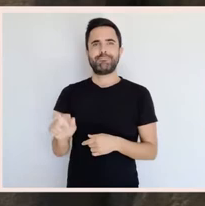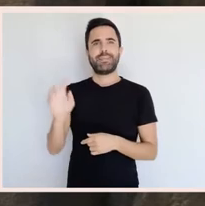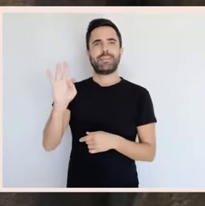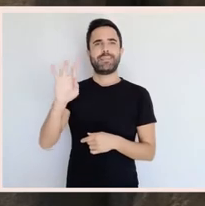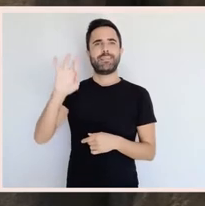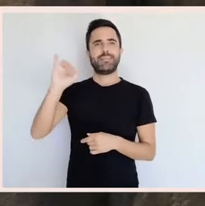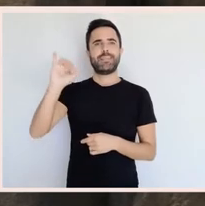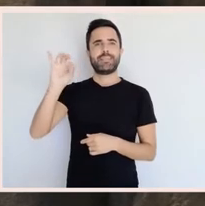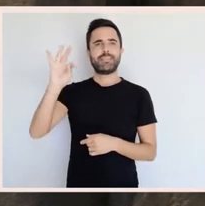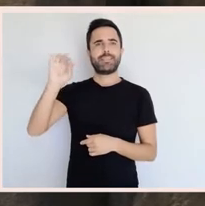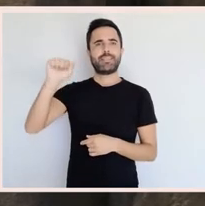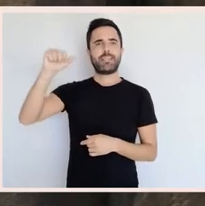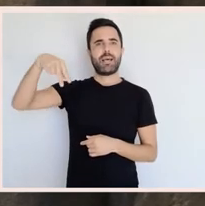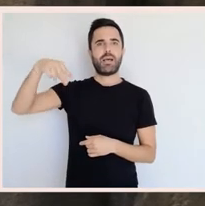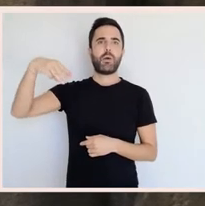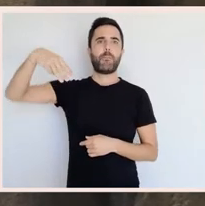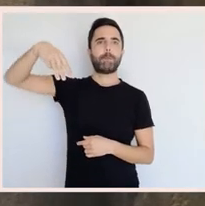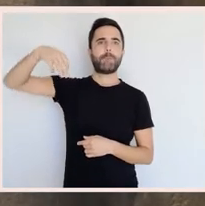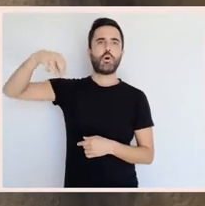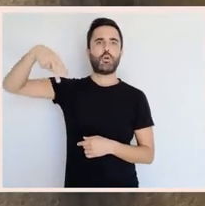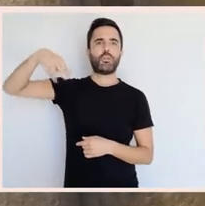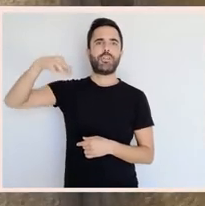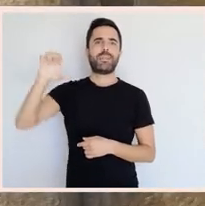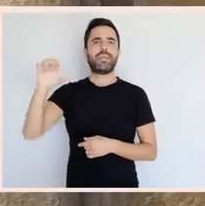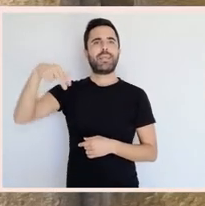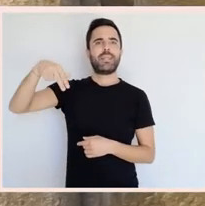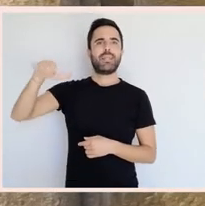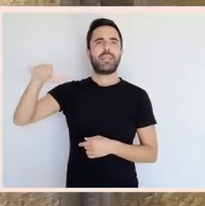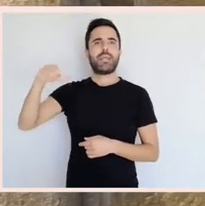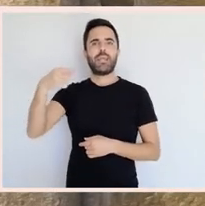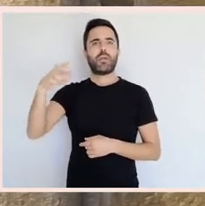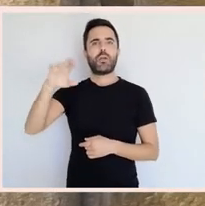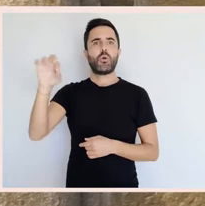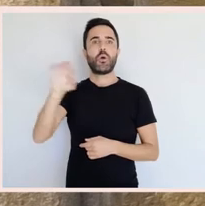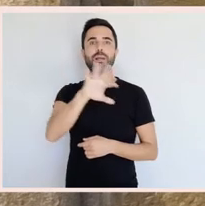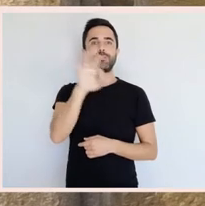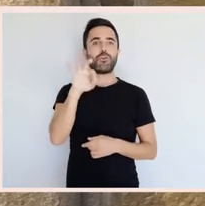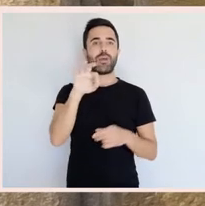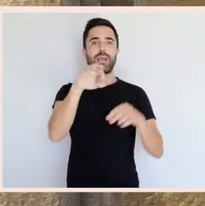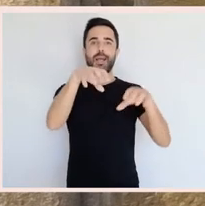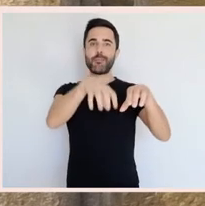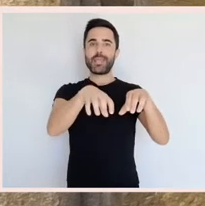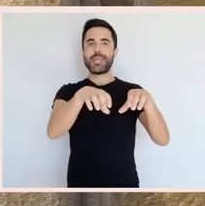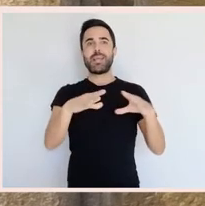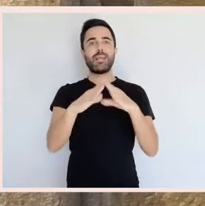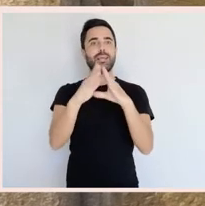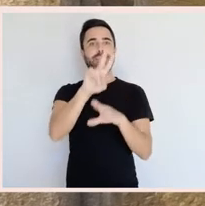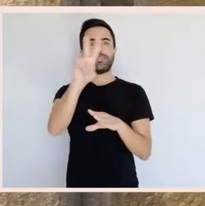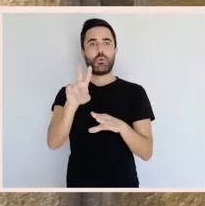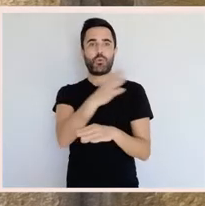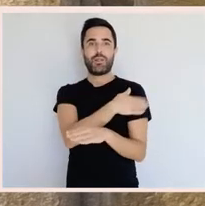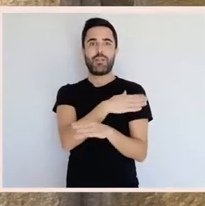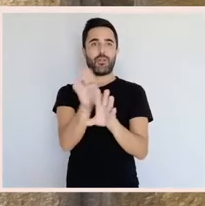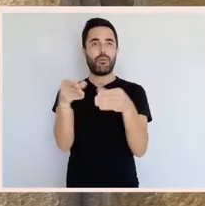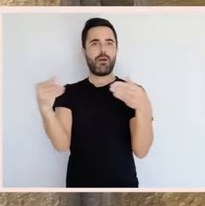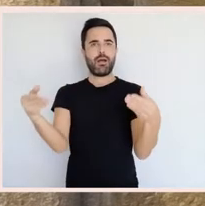Evanxeo, foi o lugar escollido por Tristán de Montenegro para instalar o seu sepulcro, do cal somente se conserva unha lápida cunha